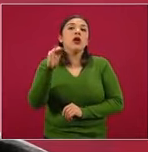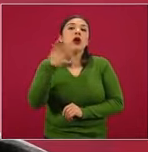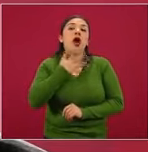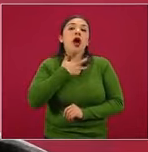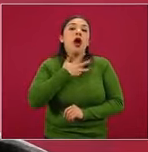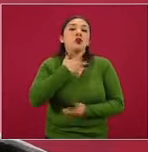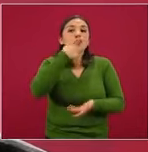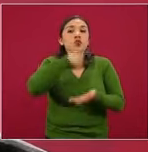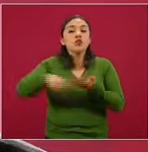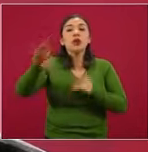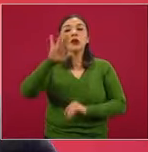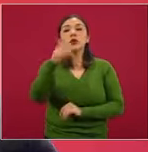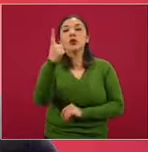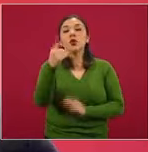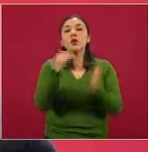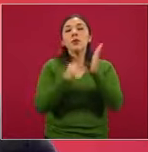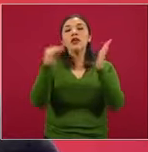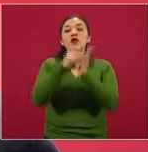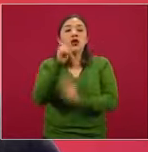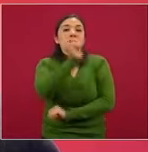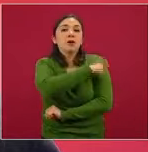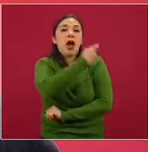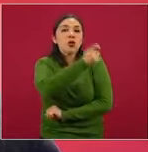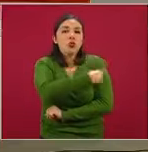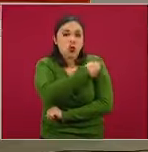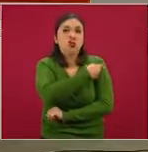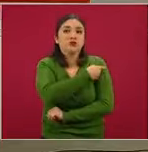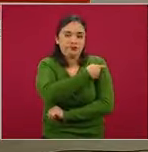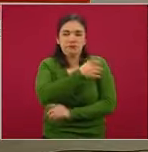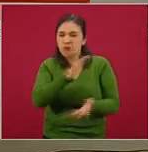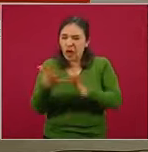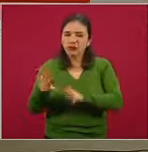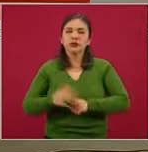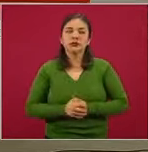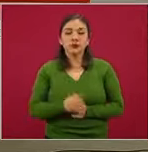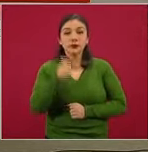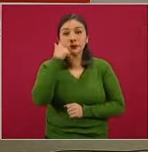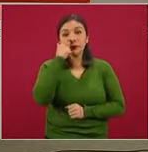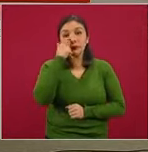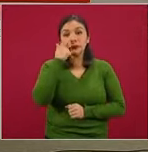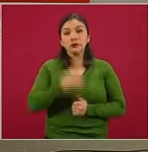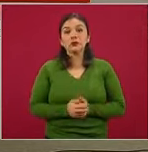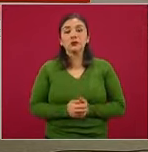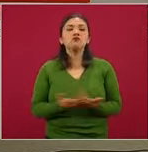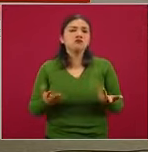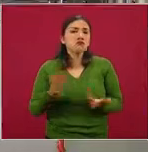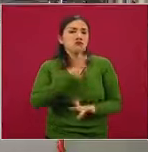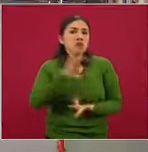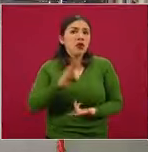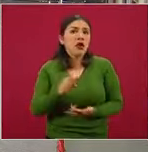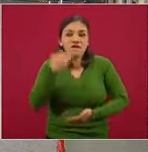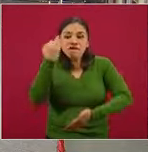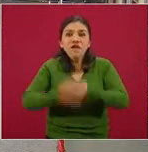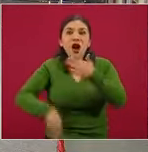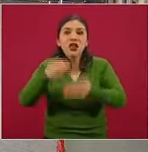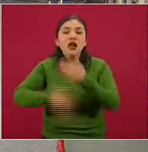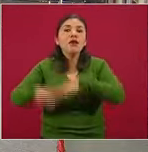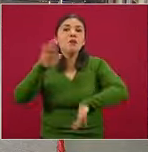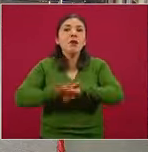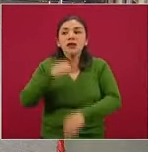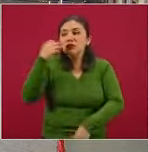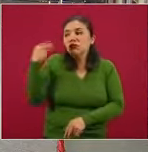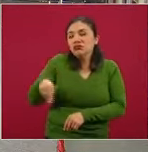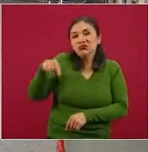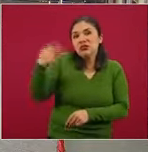51 millones de dosis de vacunas, en números redondos. Pero pueden ser insuficientes para las necesidades del